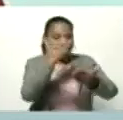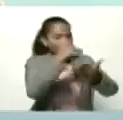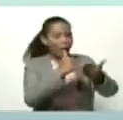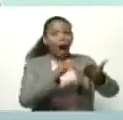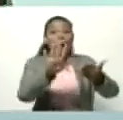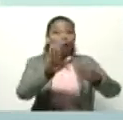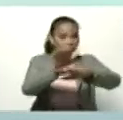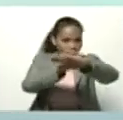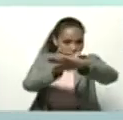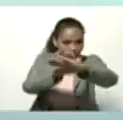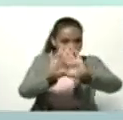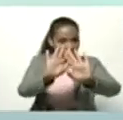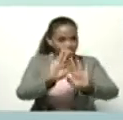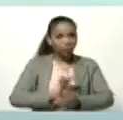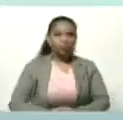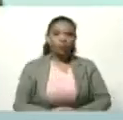perdón.